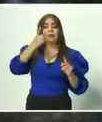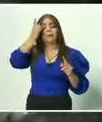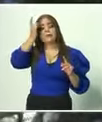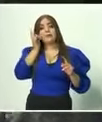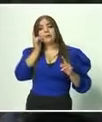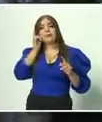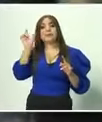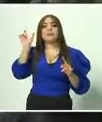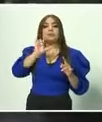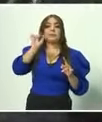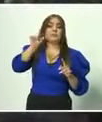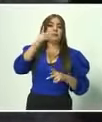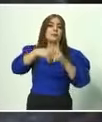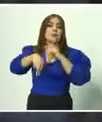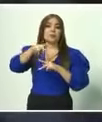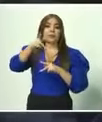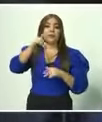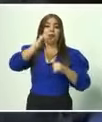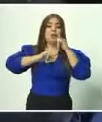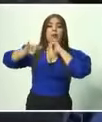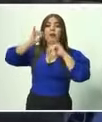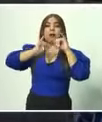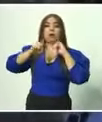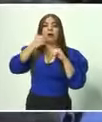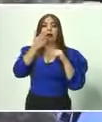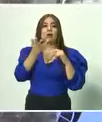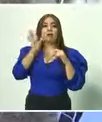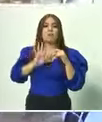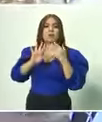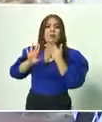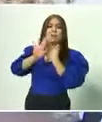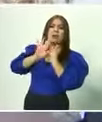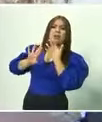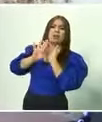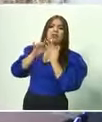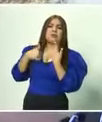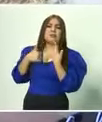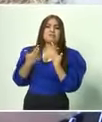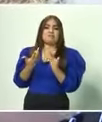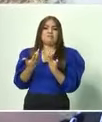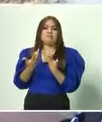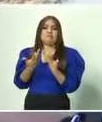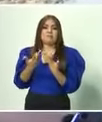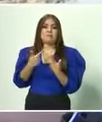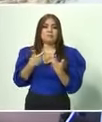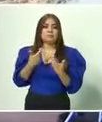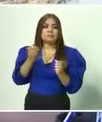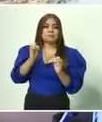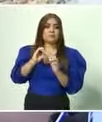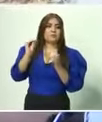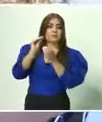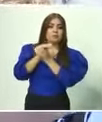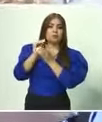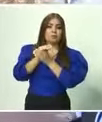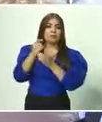cuando ella llegó tomada a quererme agredir y todo entonces pues Lamentablemente Pues yo no le hice caso y me